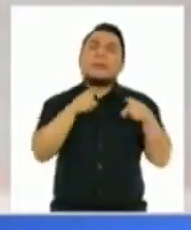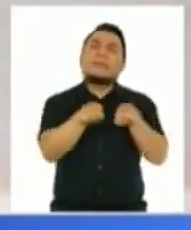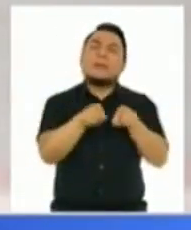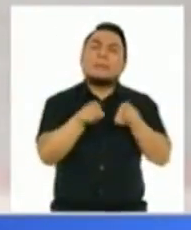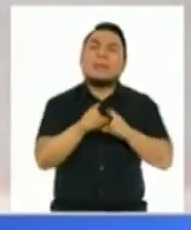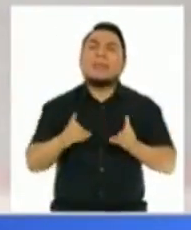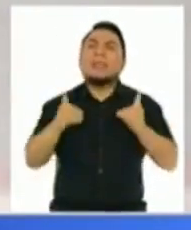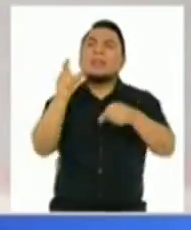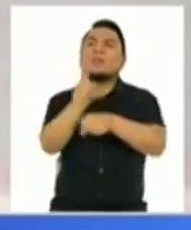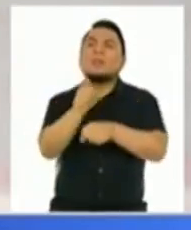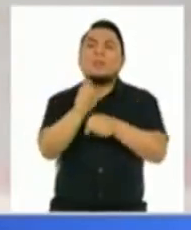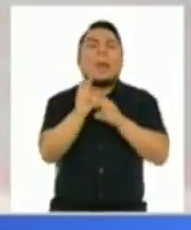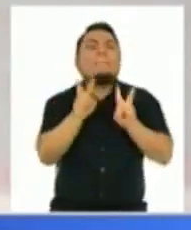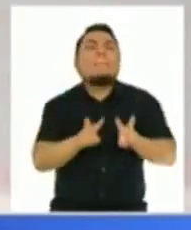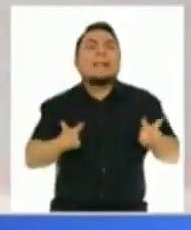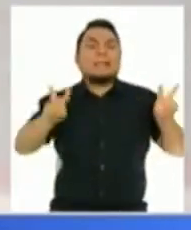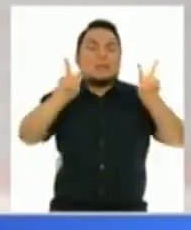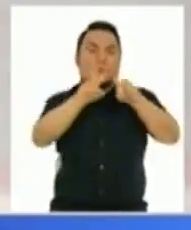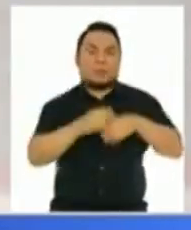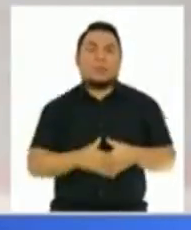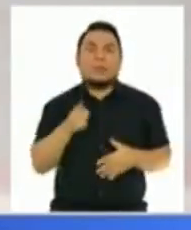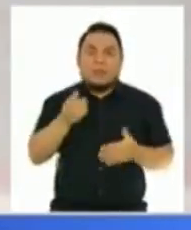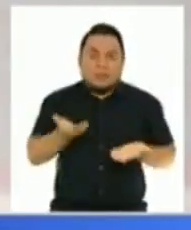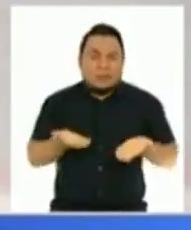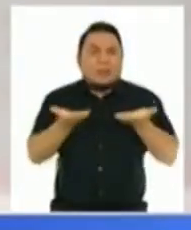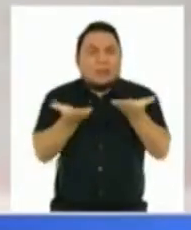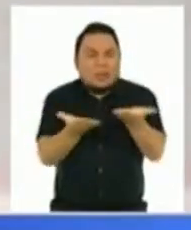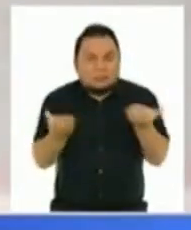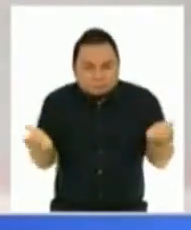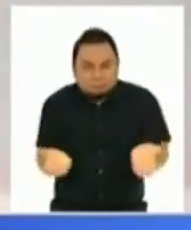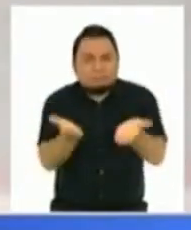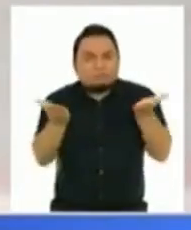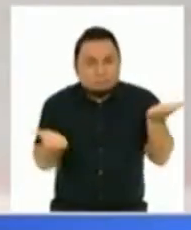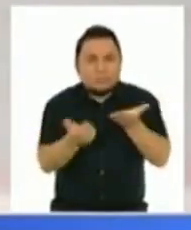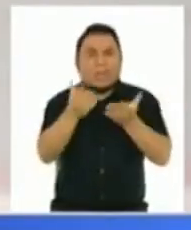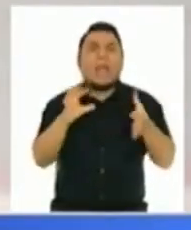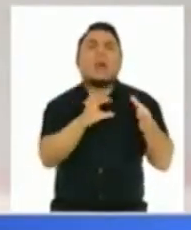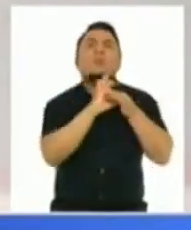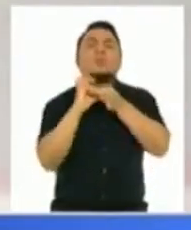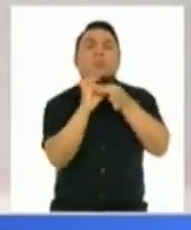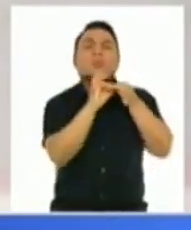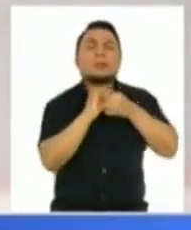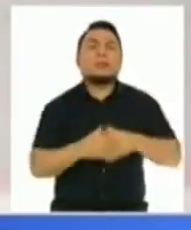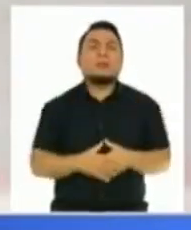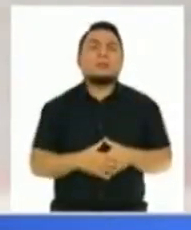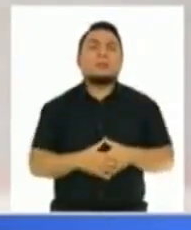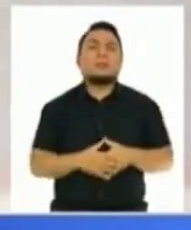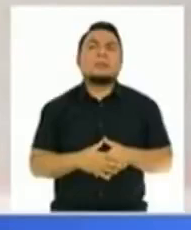de educación en valores, que genere y que fomente la unidad.